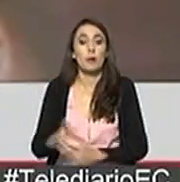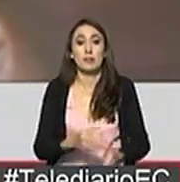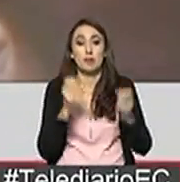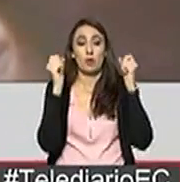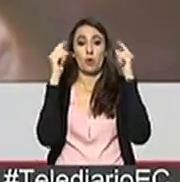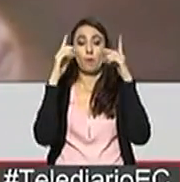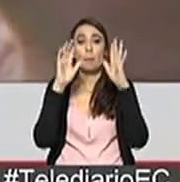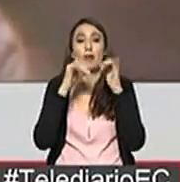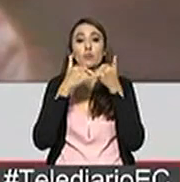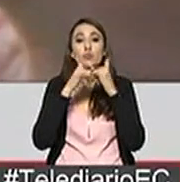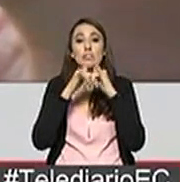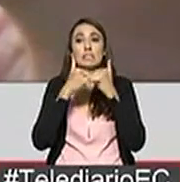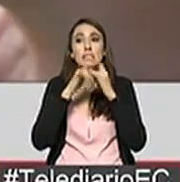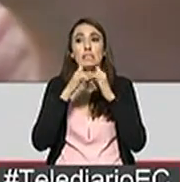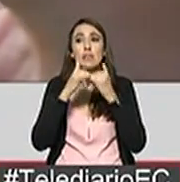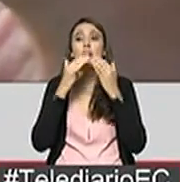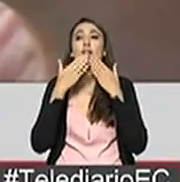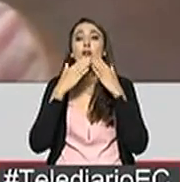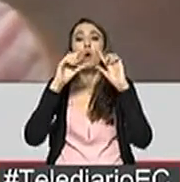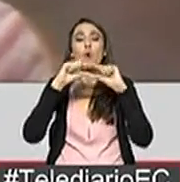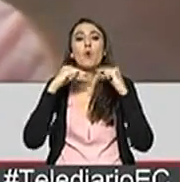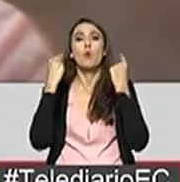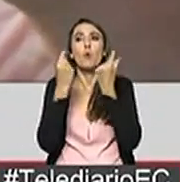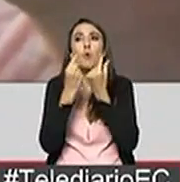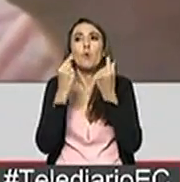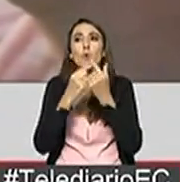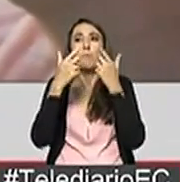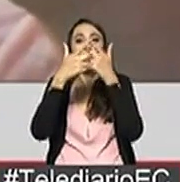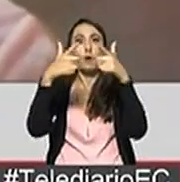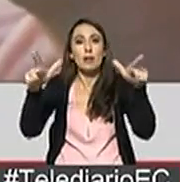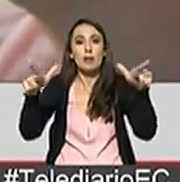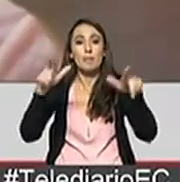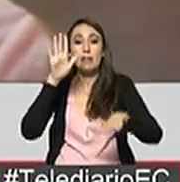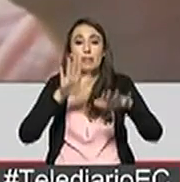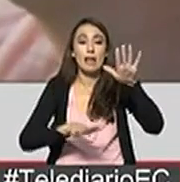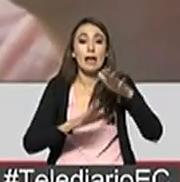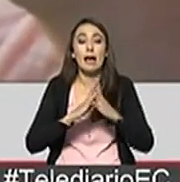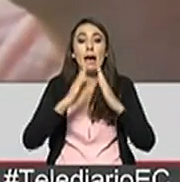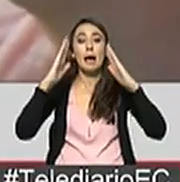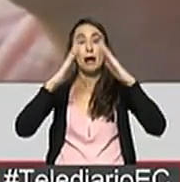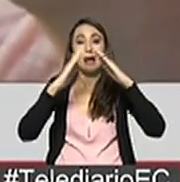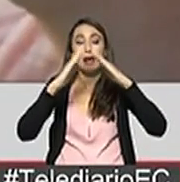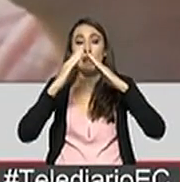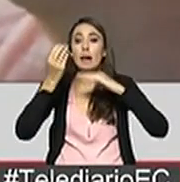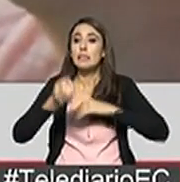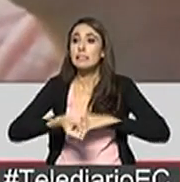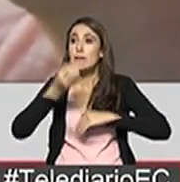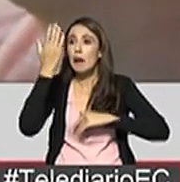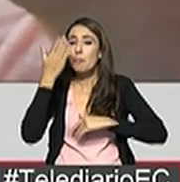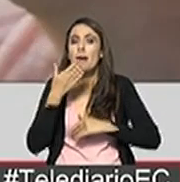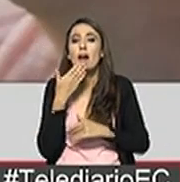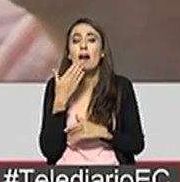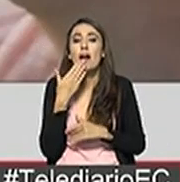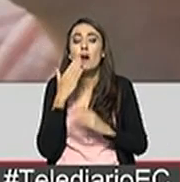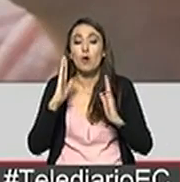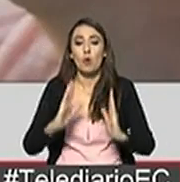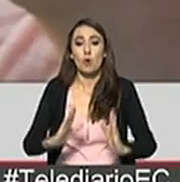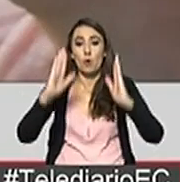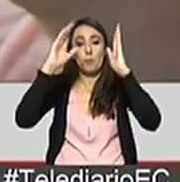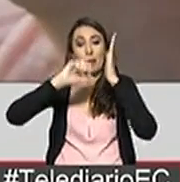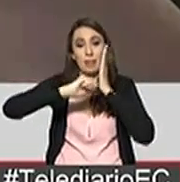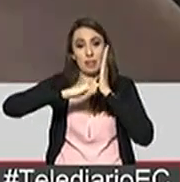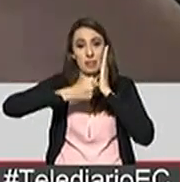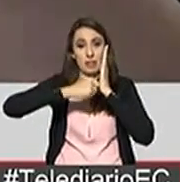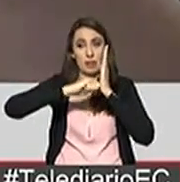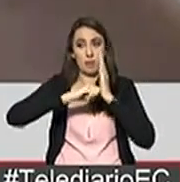un chat de WhatsApp denominado Grupo Libertador, en el que existen menciones como Casa Blanca, refiriéndose al edificio de la